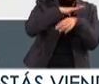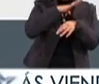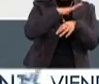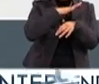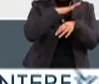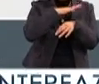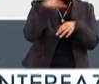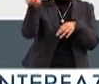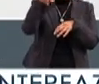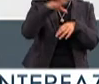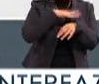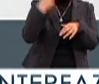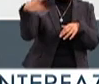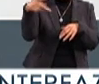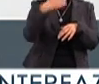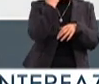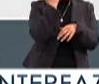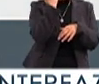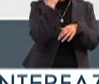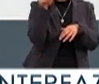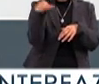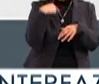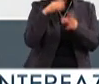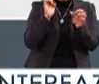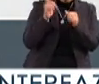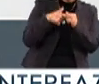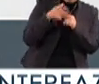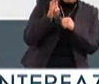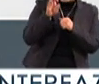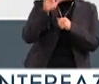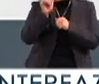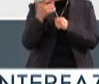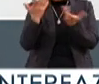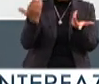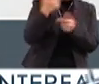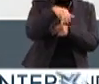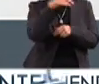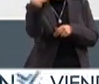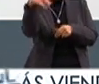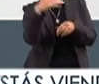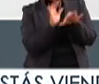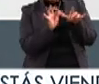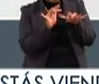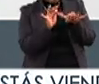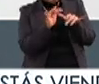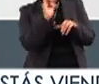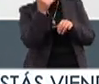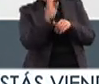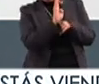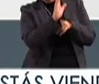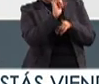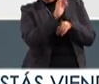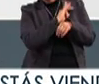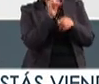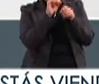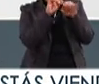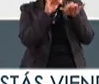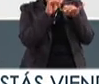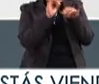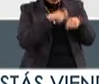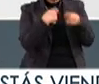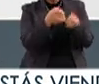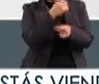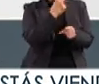pueda ofrecer su escuela en la que estén o incluso buscar algunas otras becas que les puedan